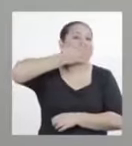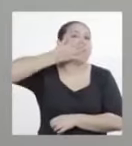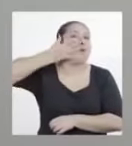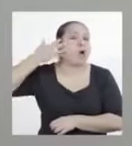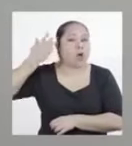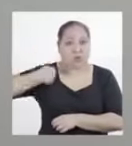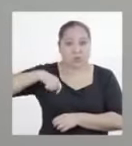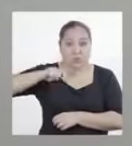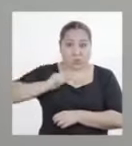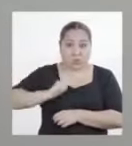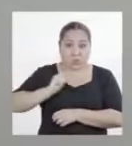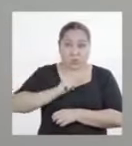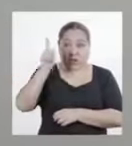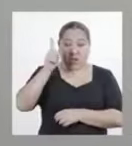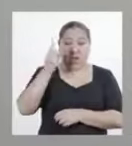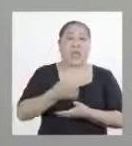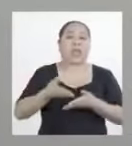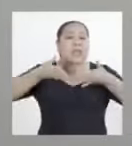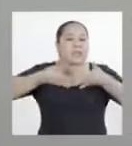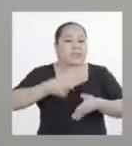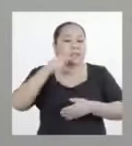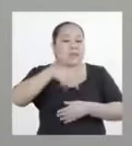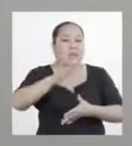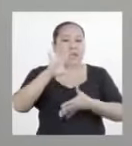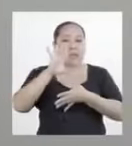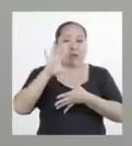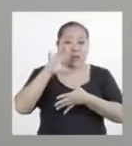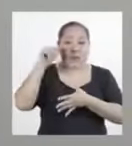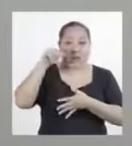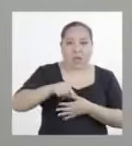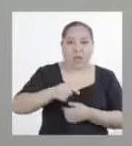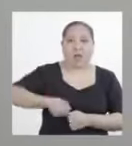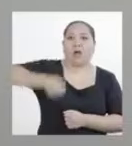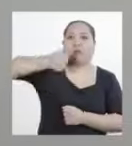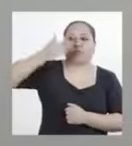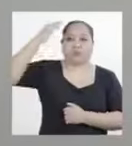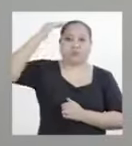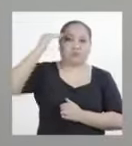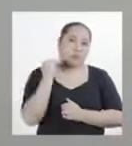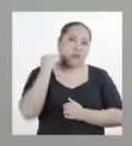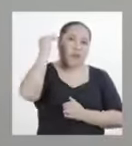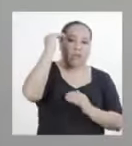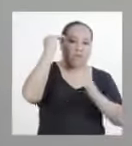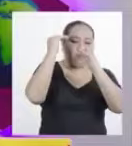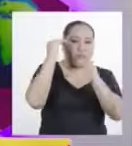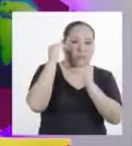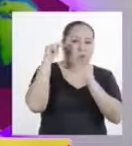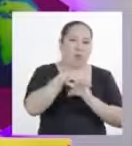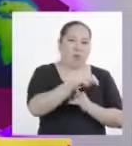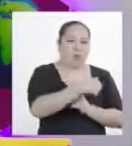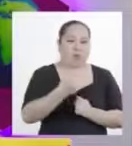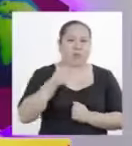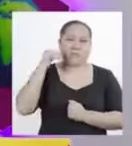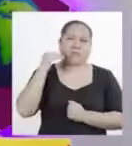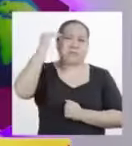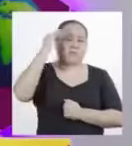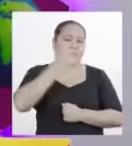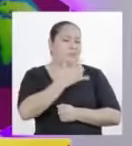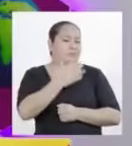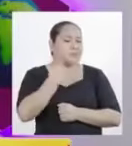los blancos españoles peninsulares o nacidos en América los que tenían mayor autoridad sobre los demás Yo diría que hasta